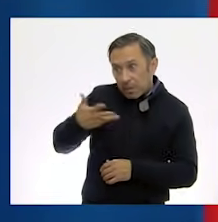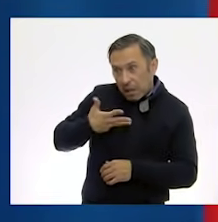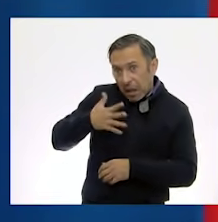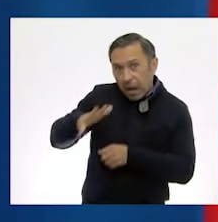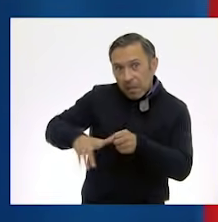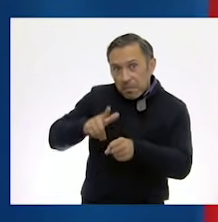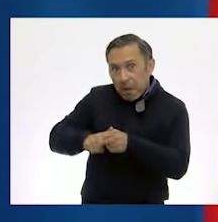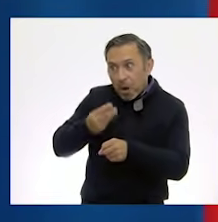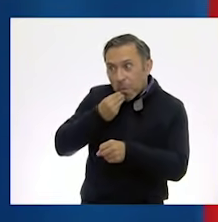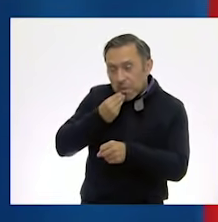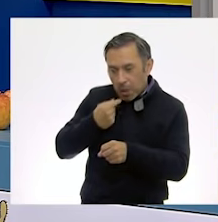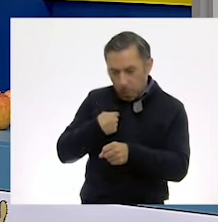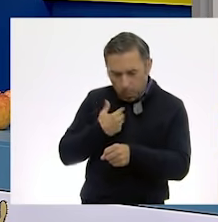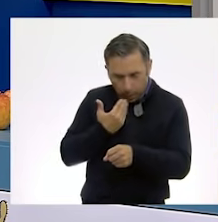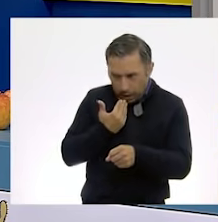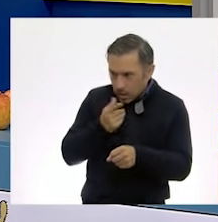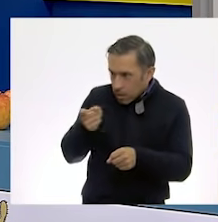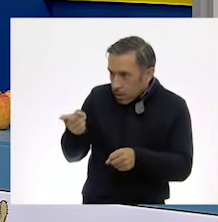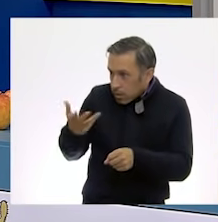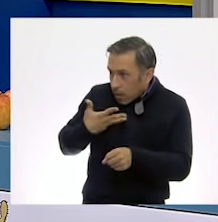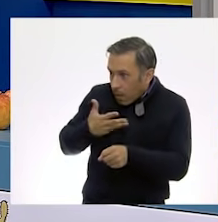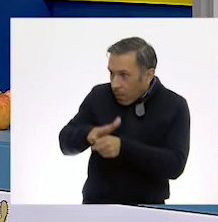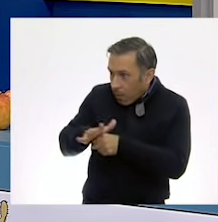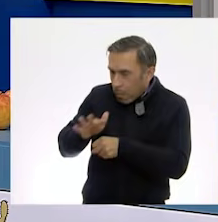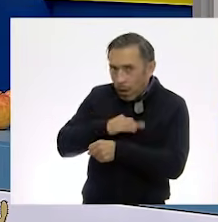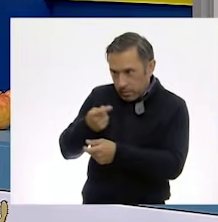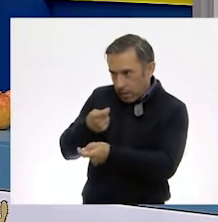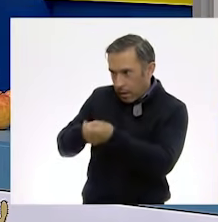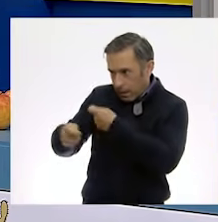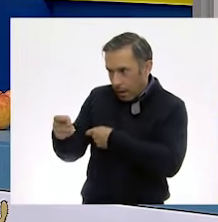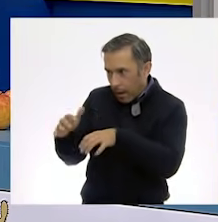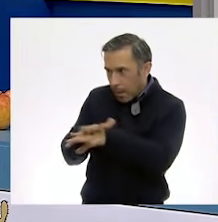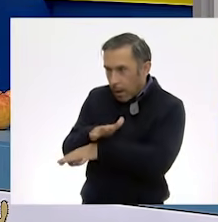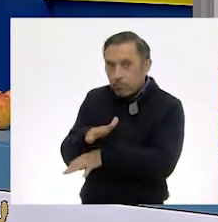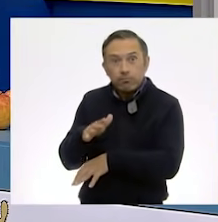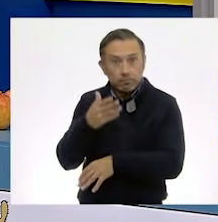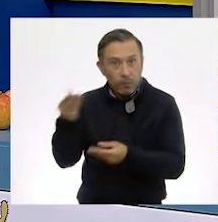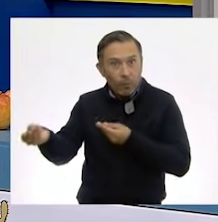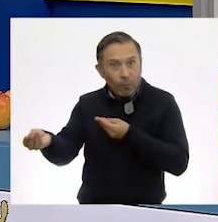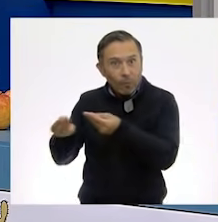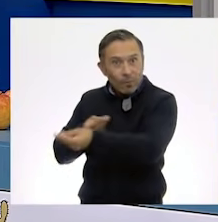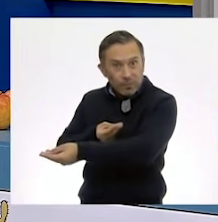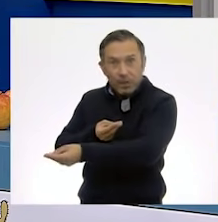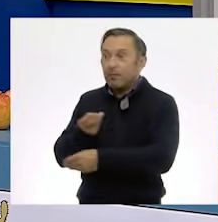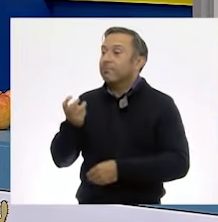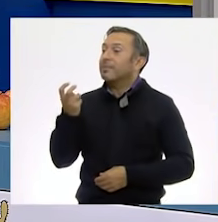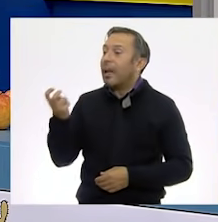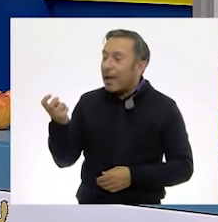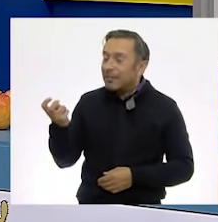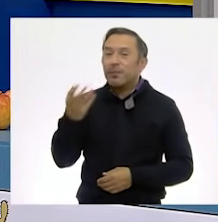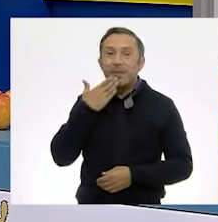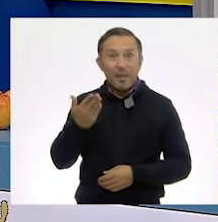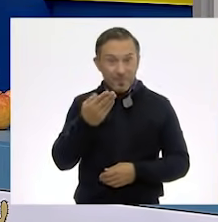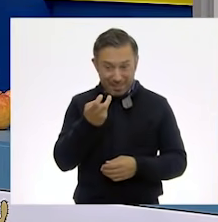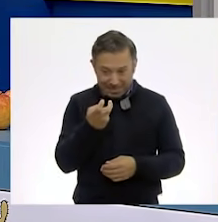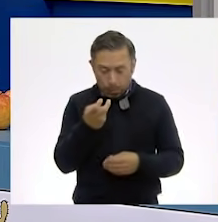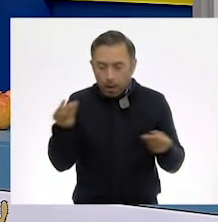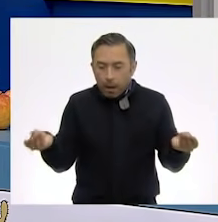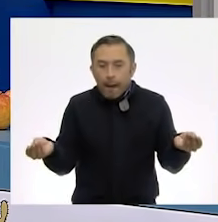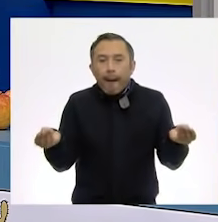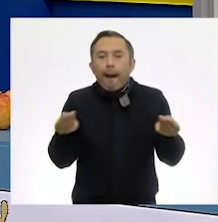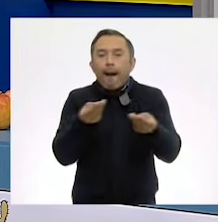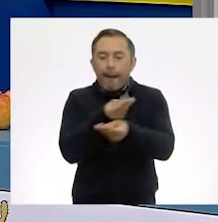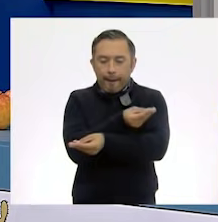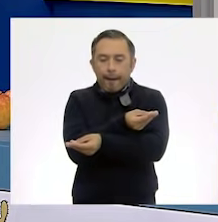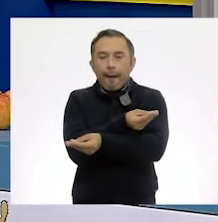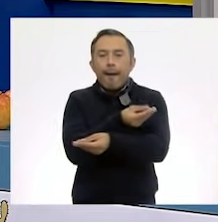que ellos posean. Exacto. Muy bien pensado, María. Así es como inicia el trueque y el comercio.